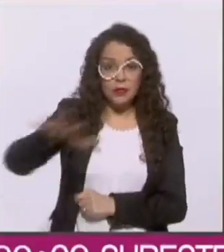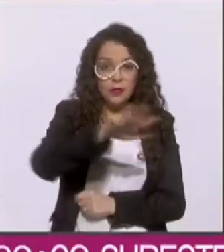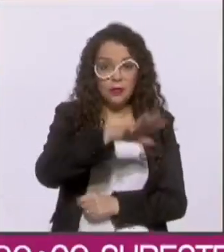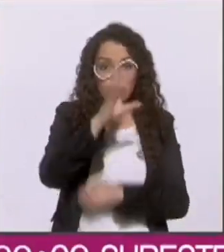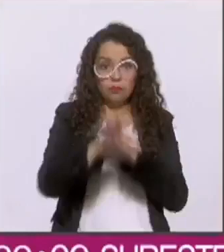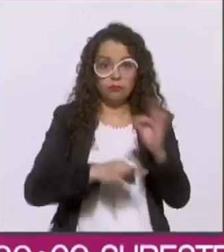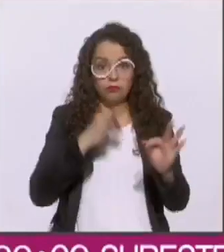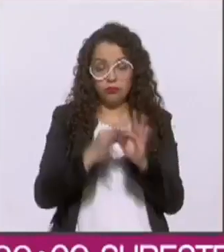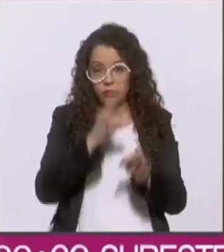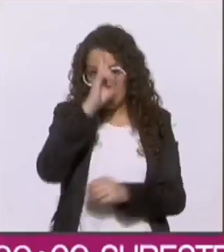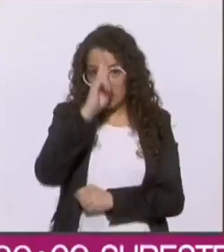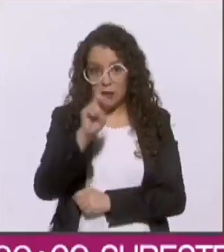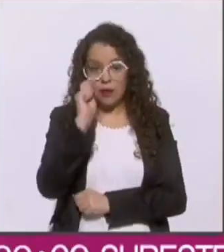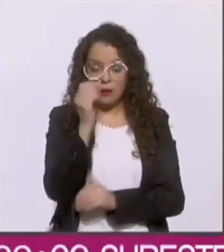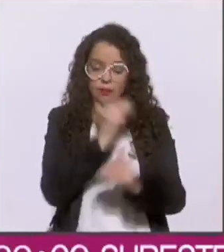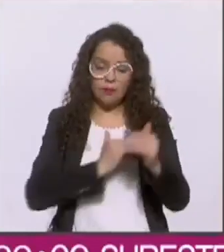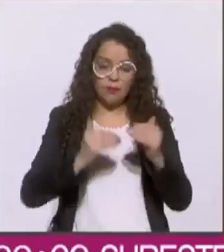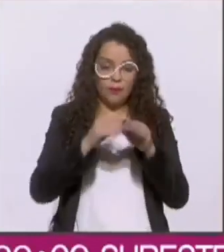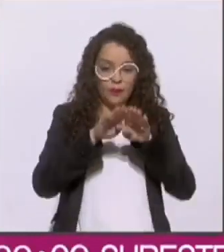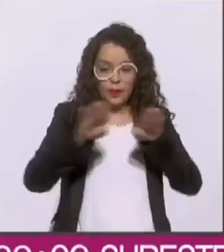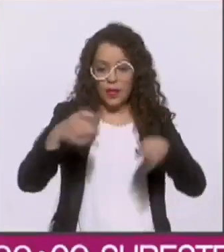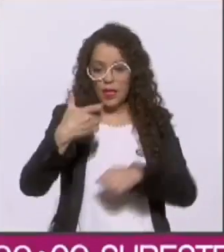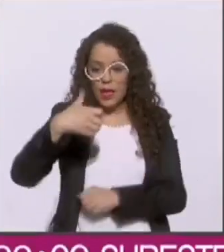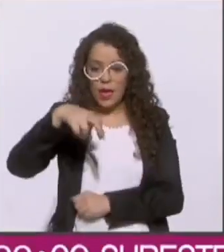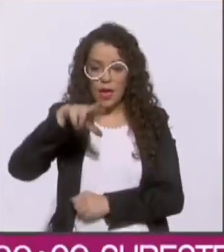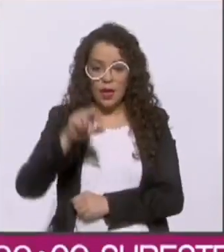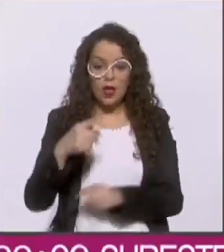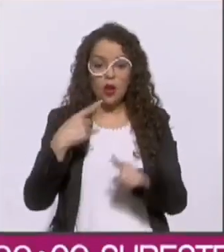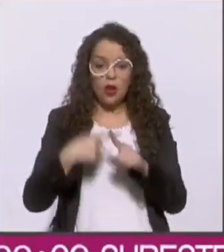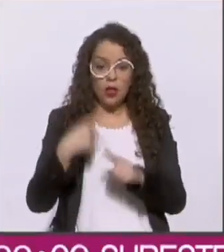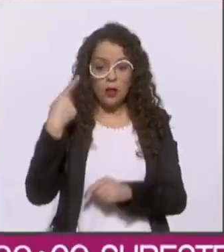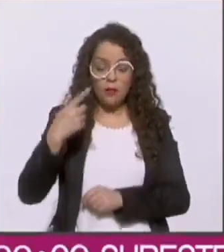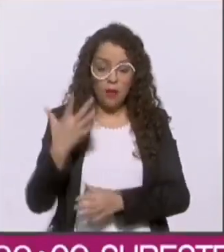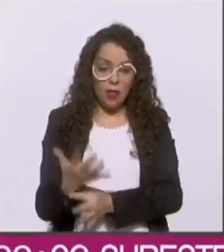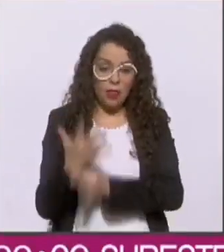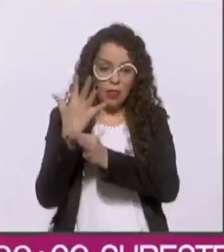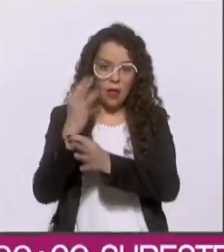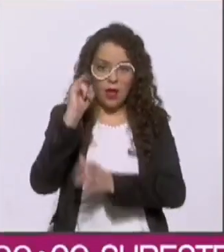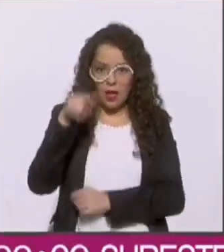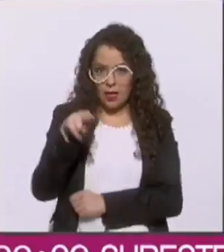el principio de paridad de género establecido por el INE. 11 Noticias.